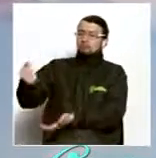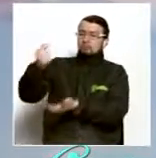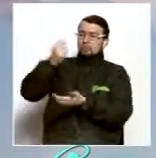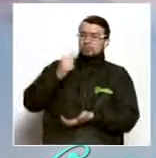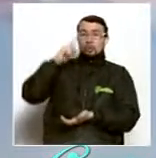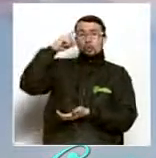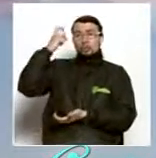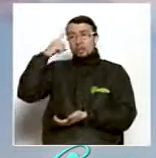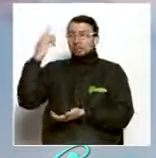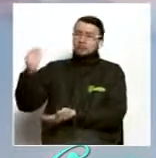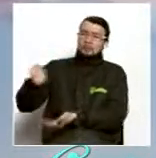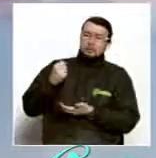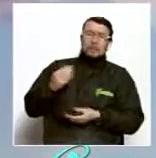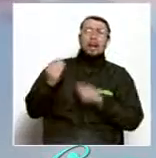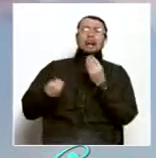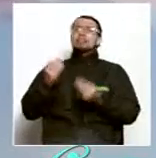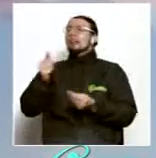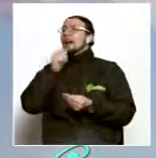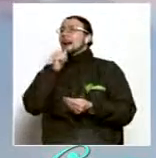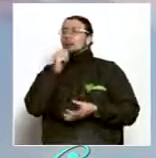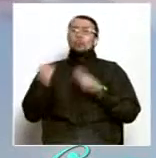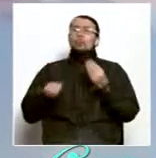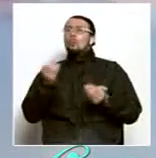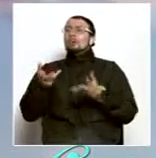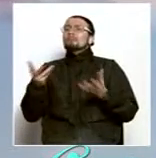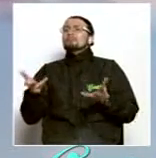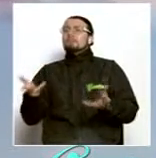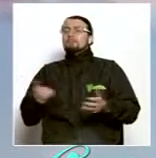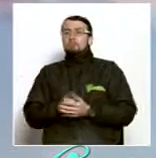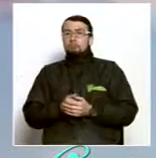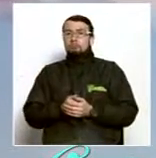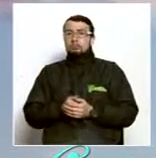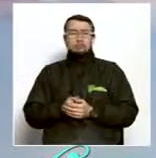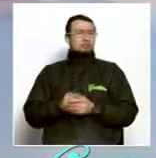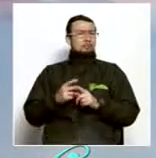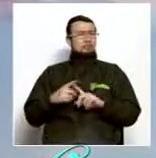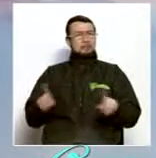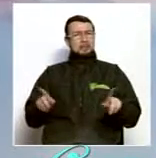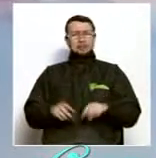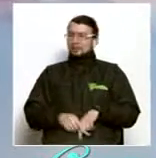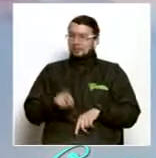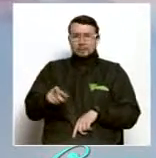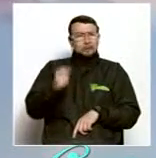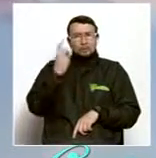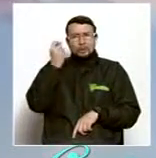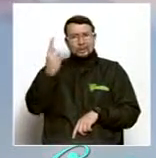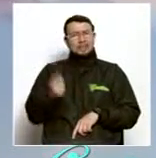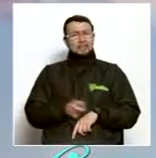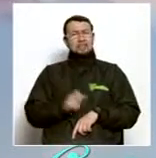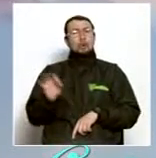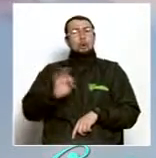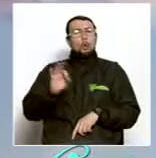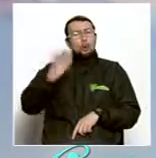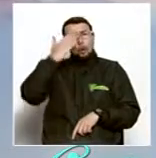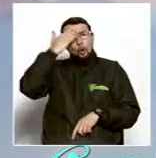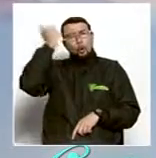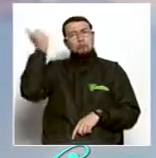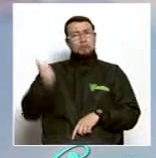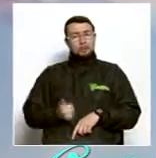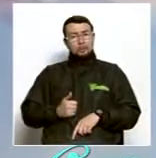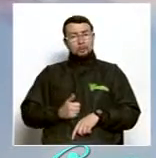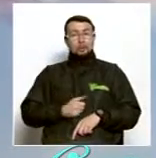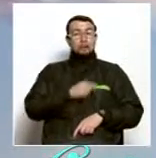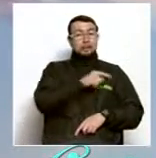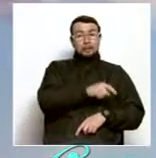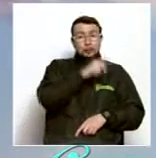central para ver qué hacen para el agua. Pero, ¿será que no entienden o se les olvidó la cátedra de cuarto